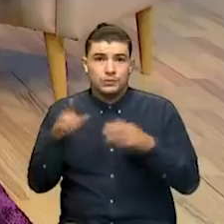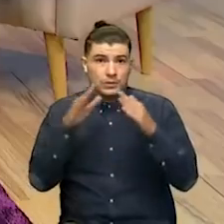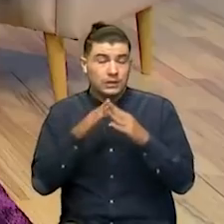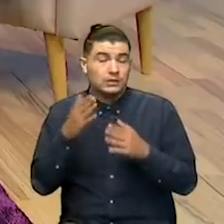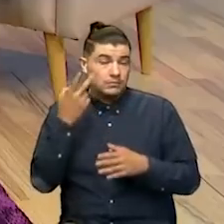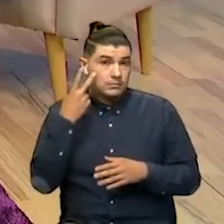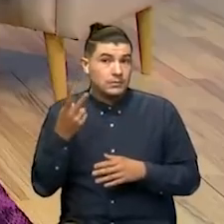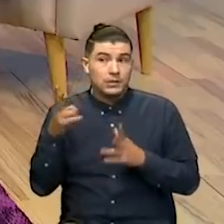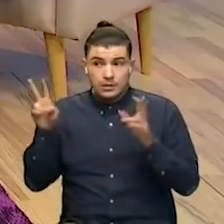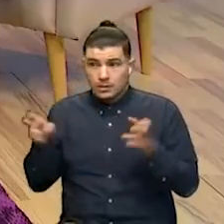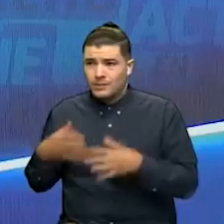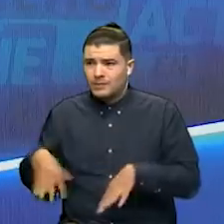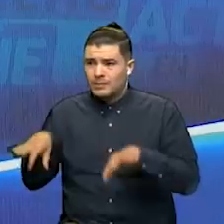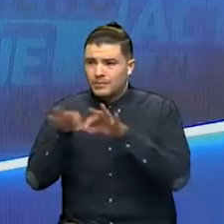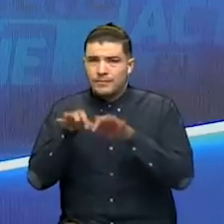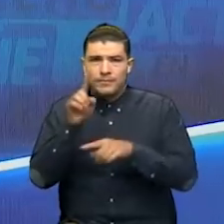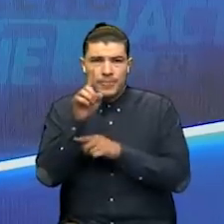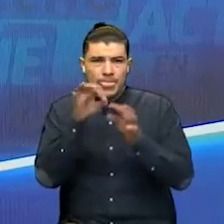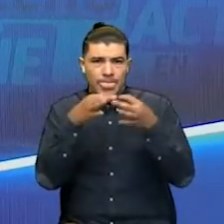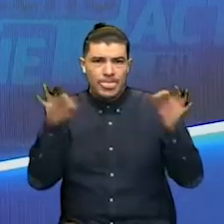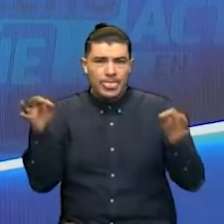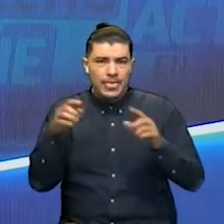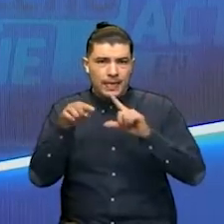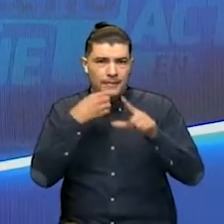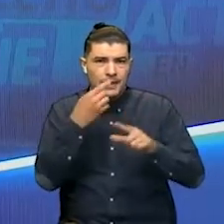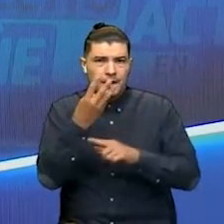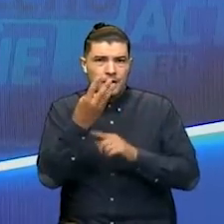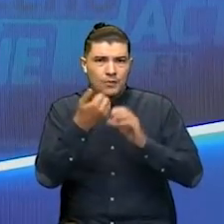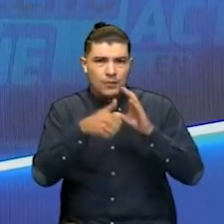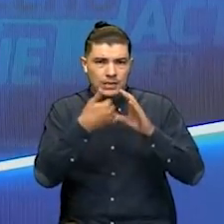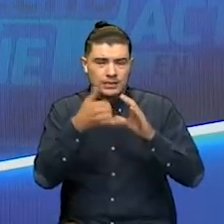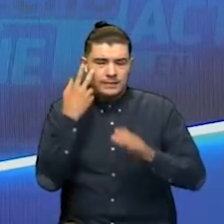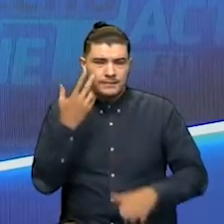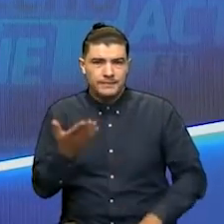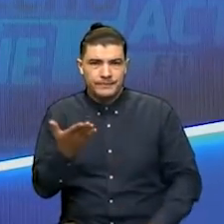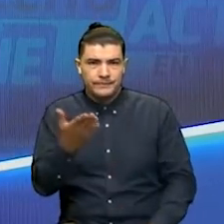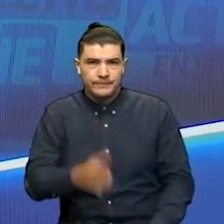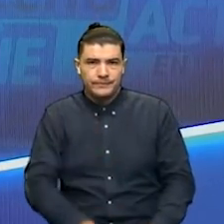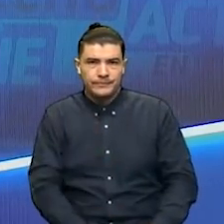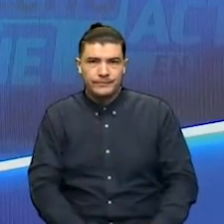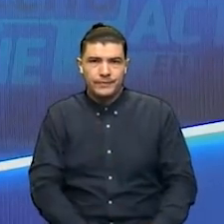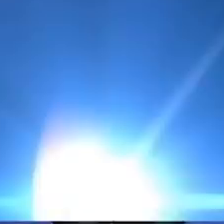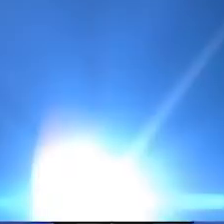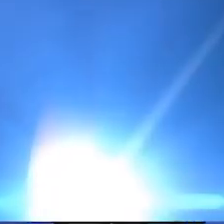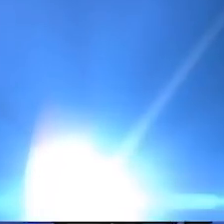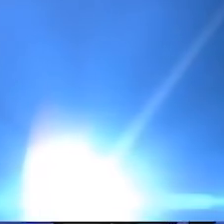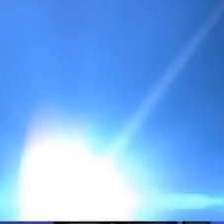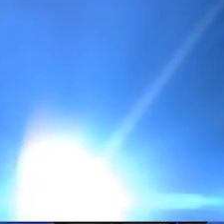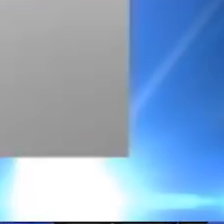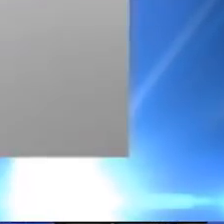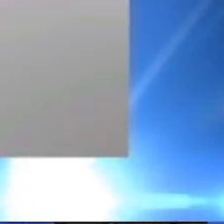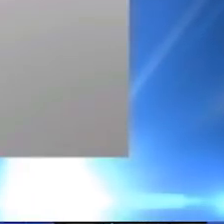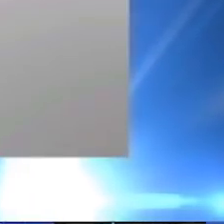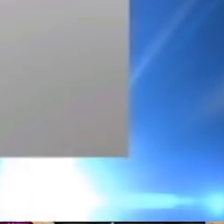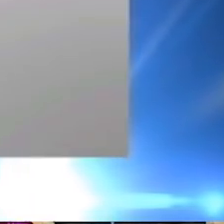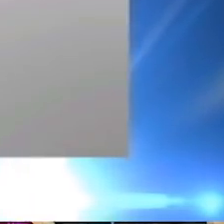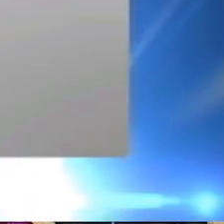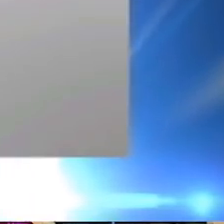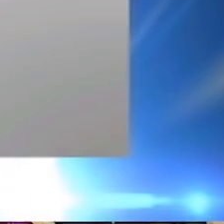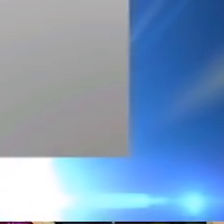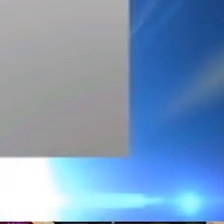Muy importante. Tenemos un mensaje que nos envían a través de WhatsApp y dice lo siguiente. Doctor, buenas tardes, tengo una inquietud. Mi